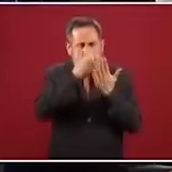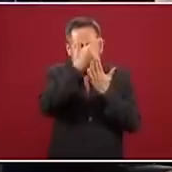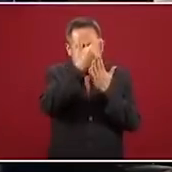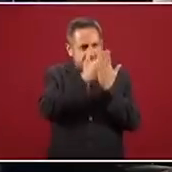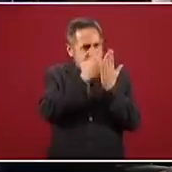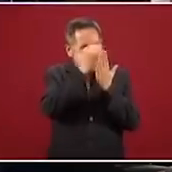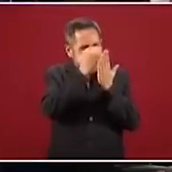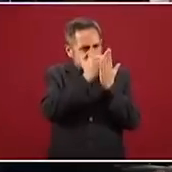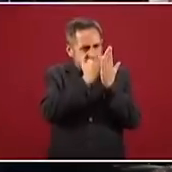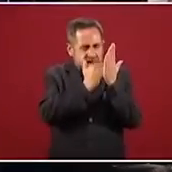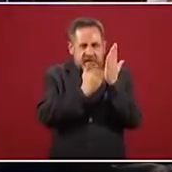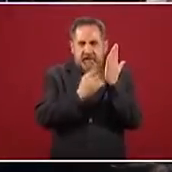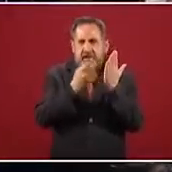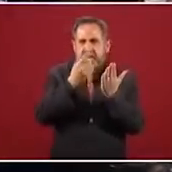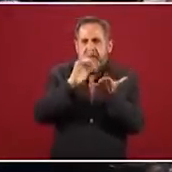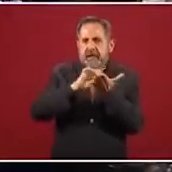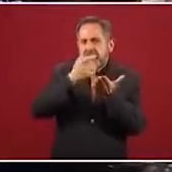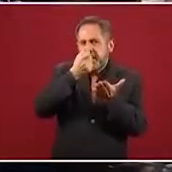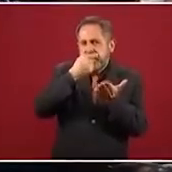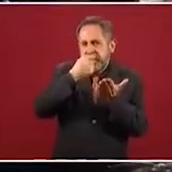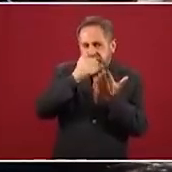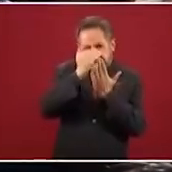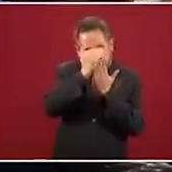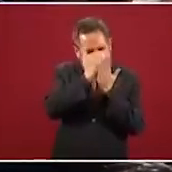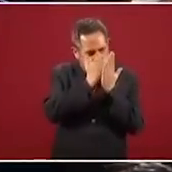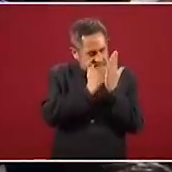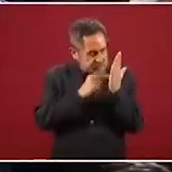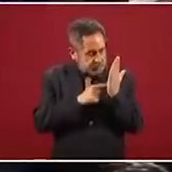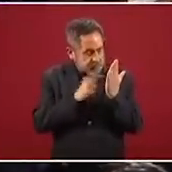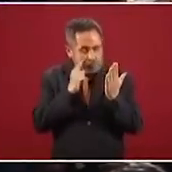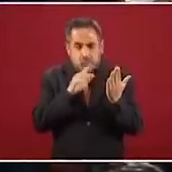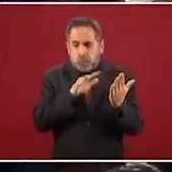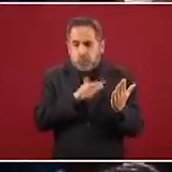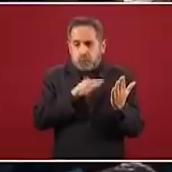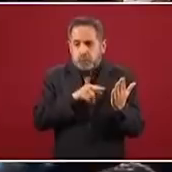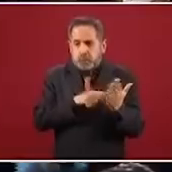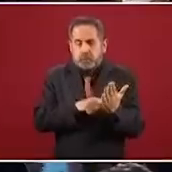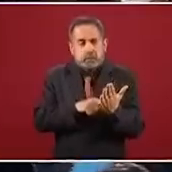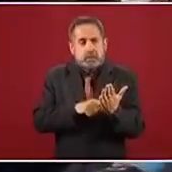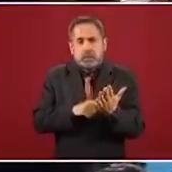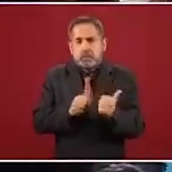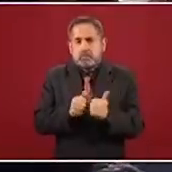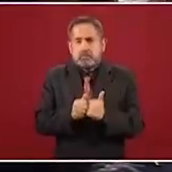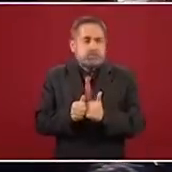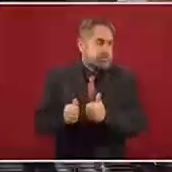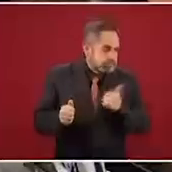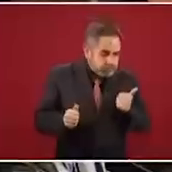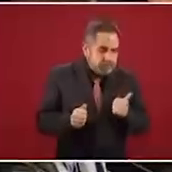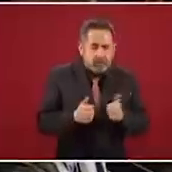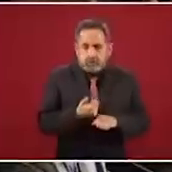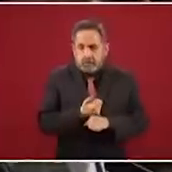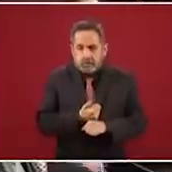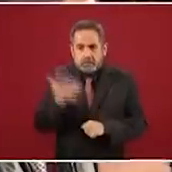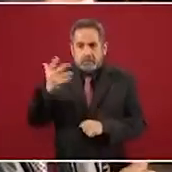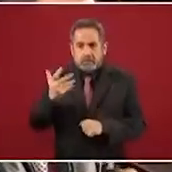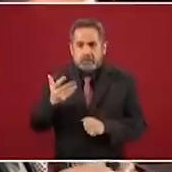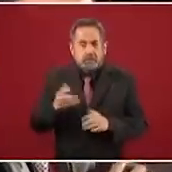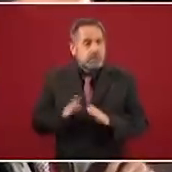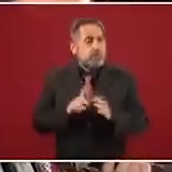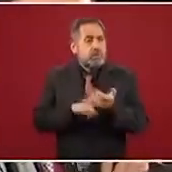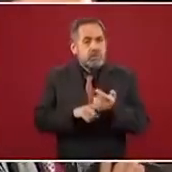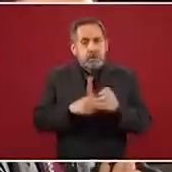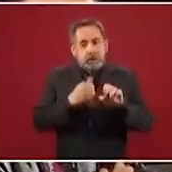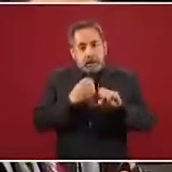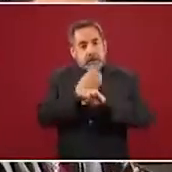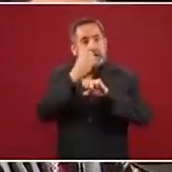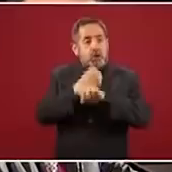de medicamentos en donde queda muy evidente el desfase de los precios que los estados, en los que